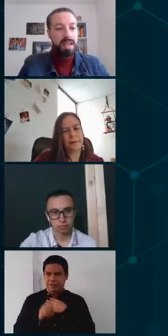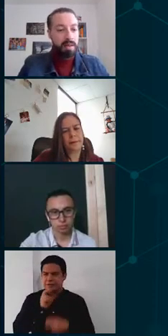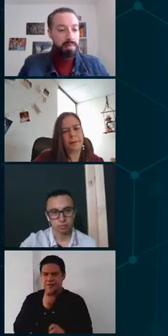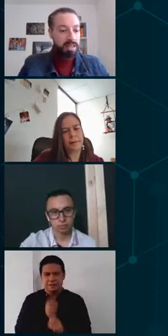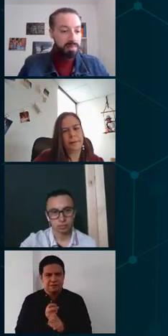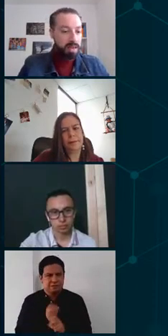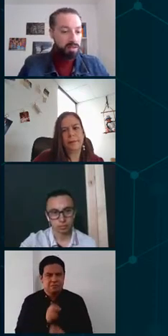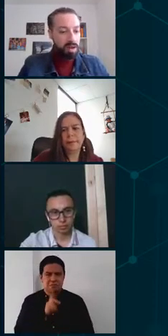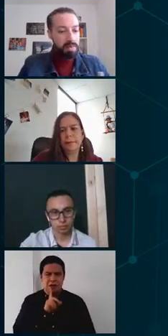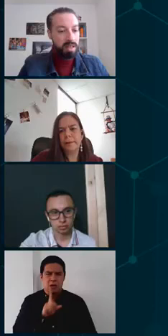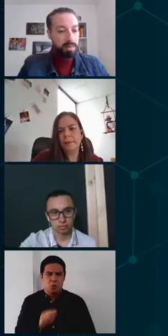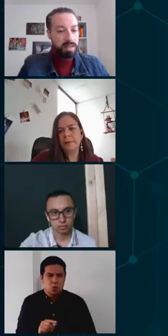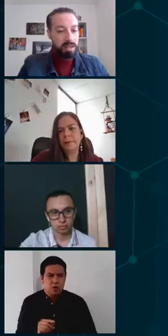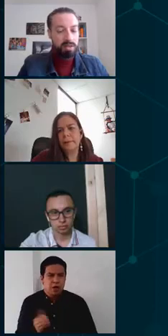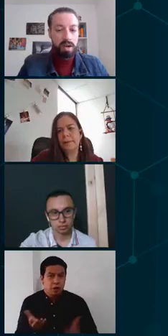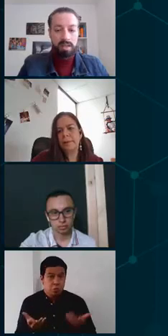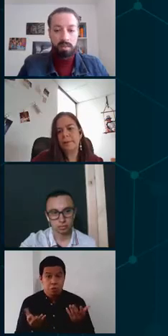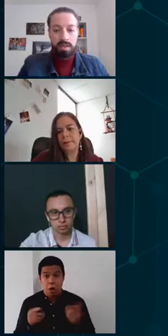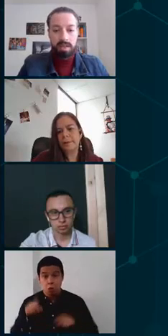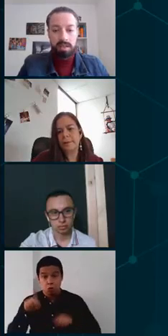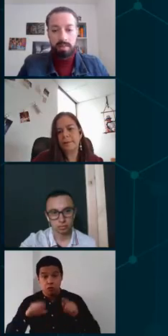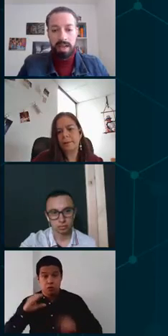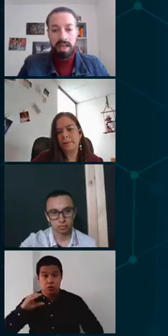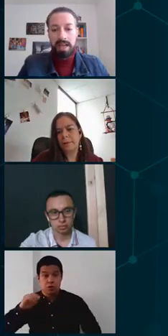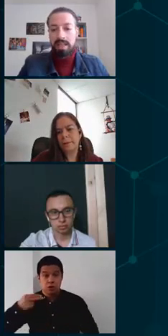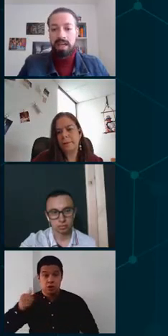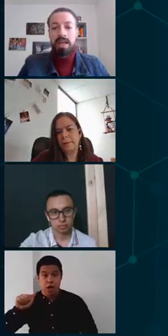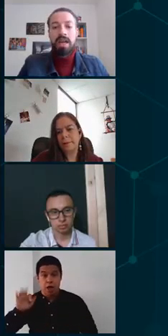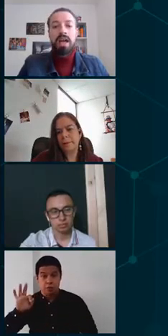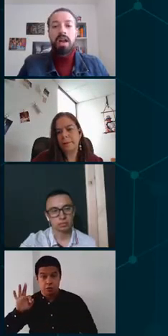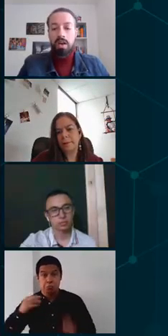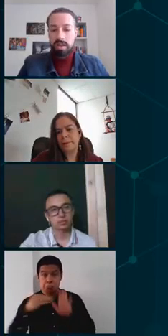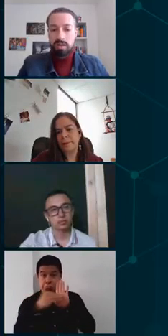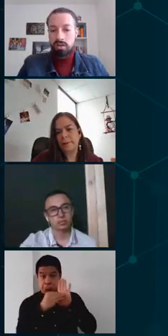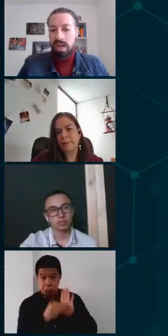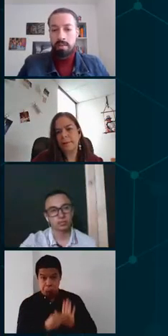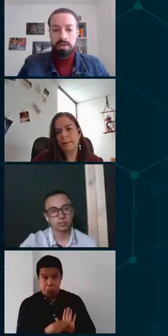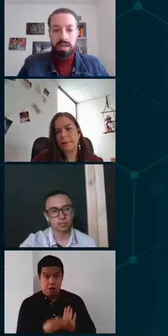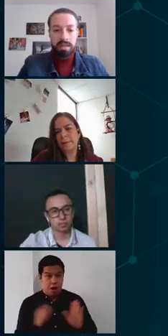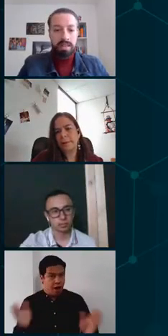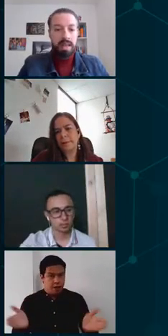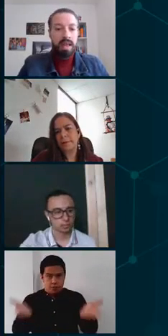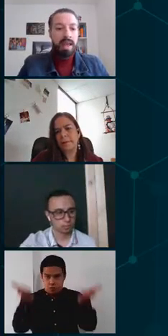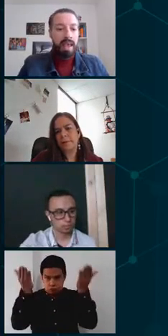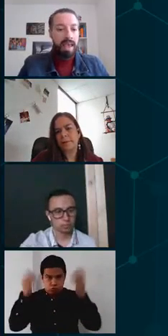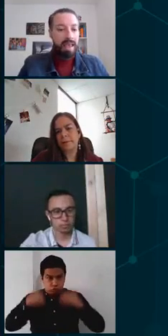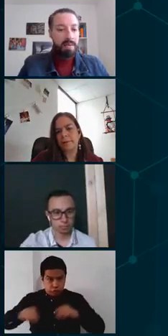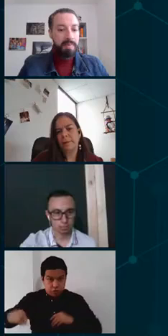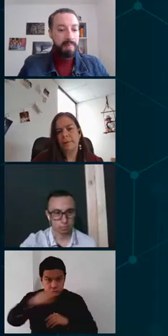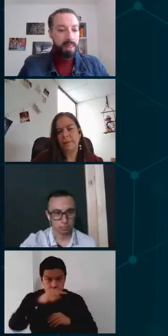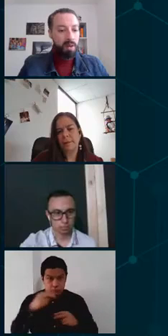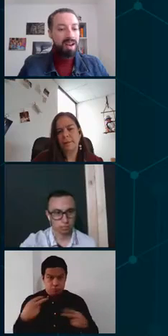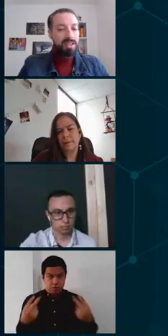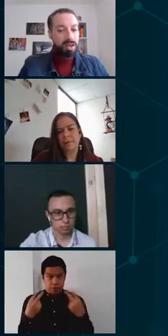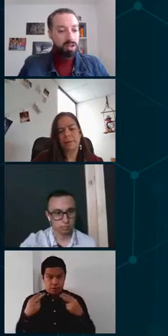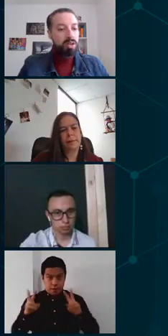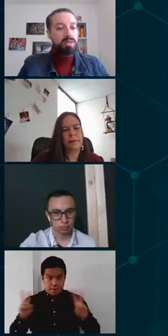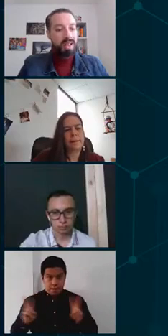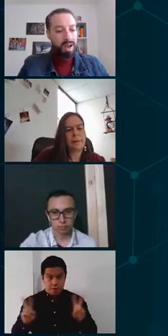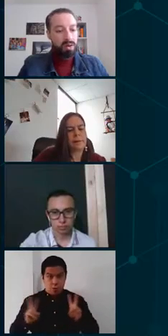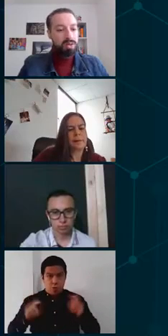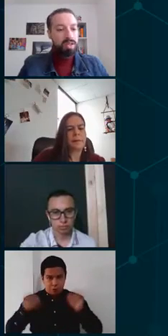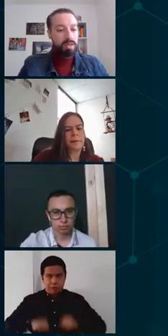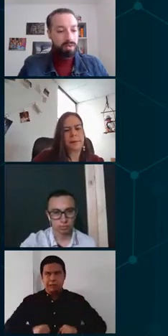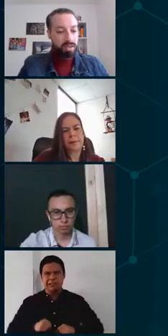en el chat también quieren participar, no solamente pues Anderson, así como lo está haciendo María Alejandra, los escuchamos y es, ¿cuáles son